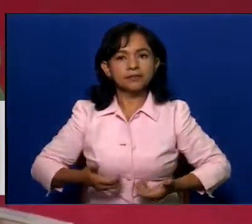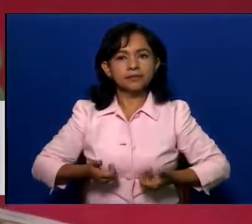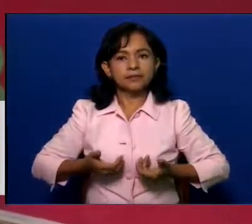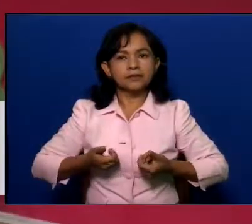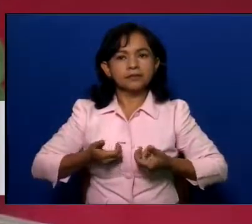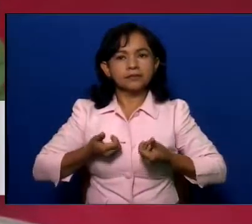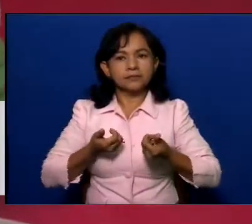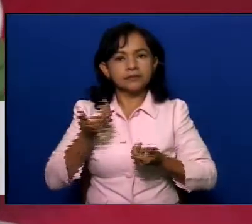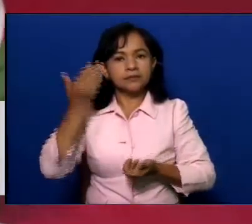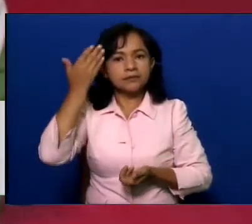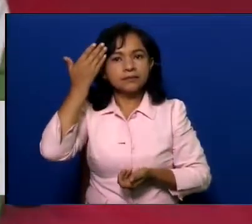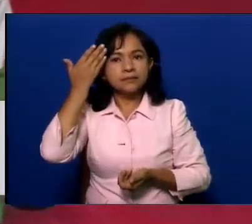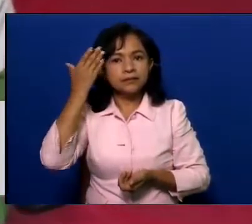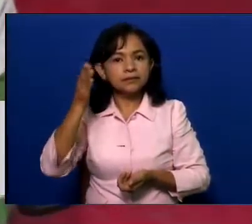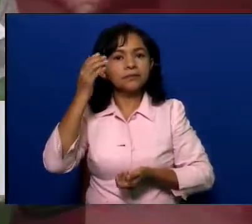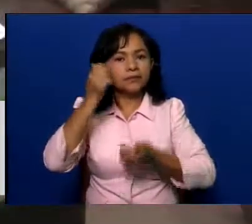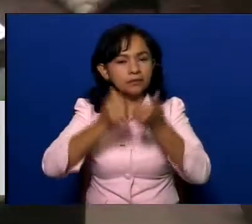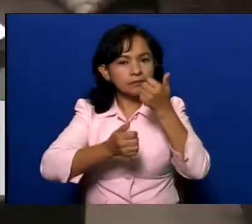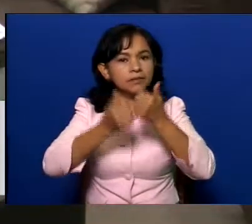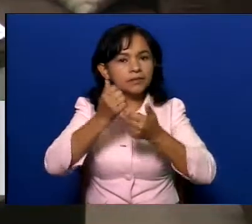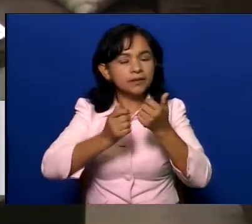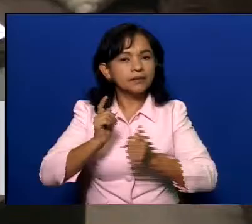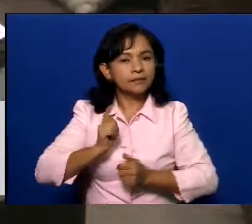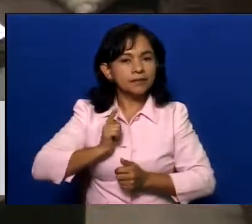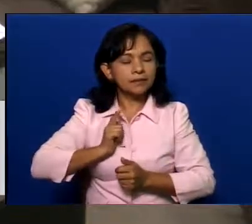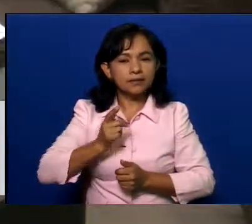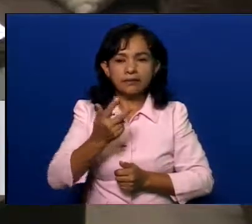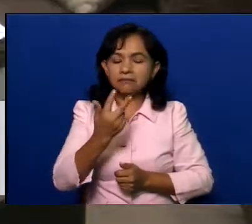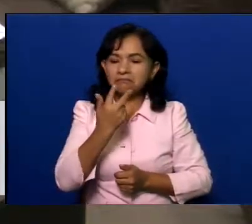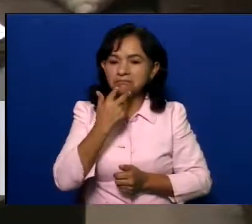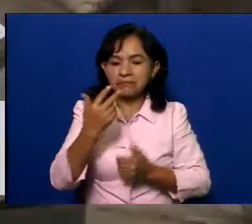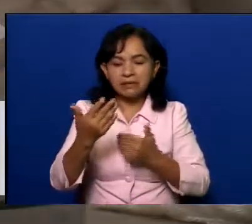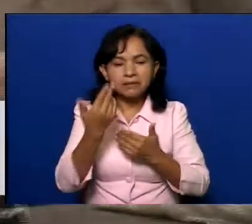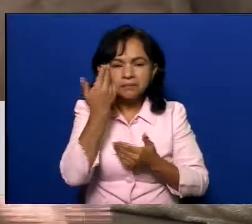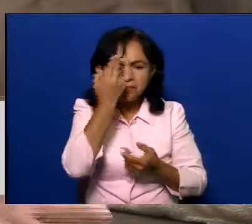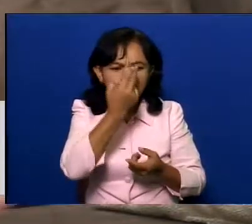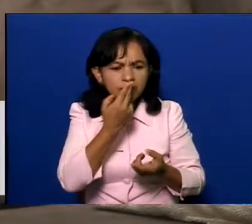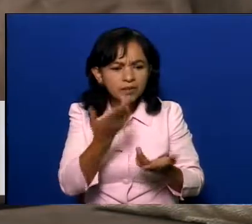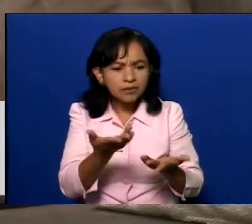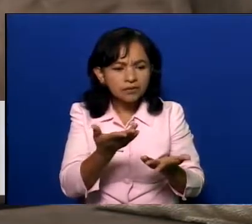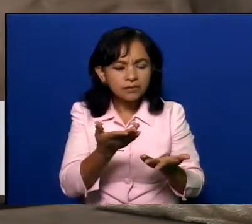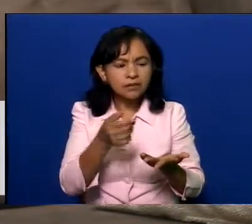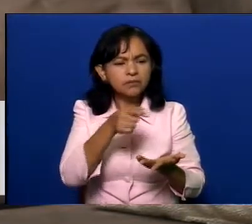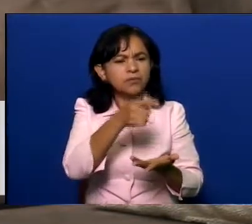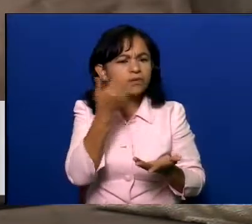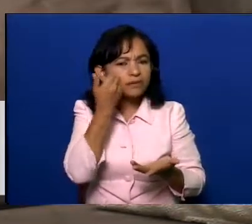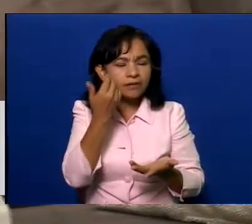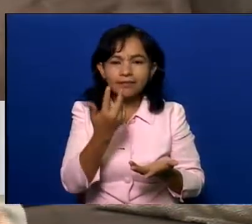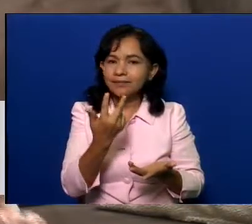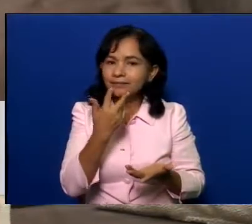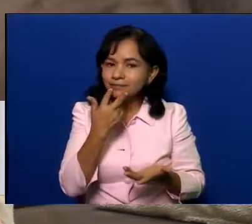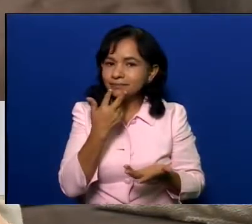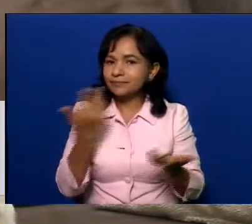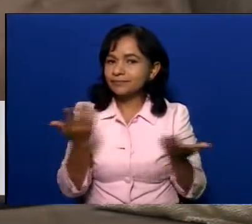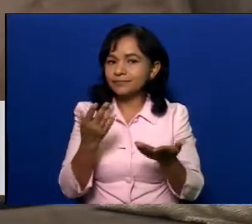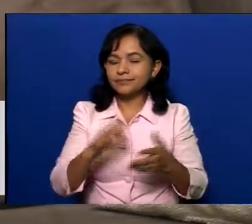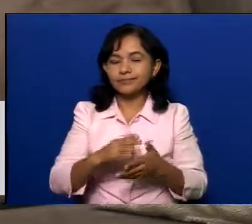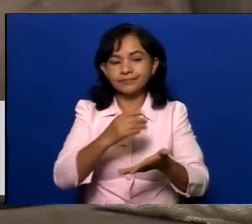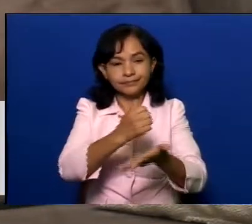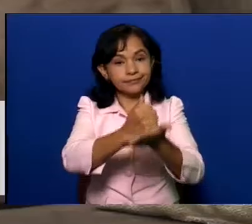un misterioso artista. Y ese artista era yo, misterioso y